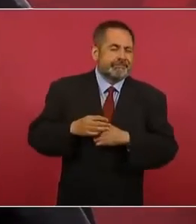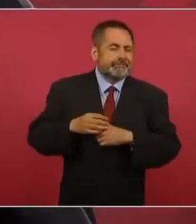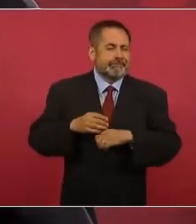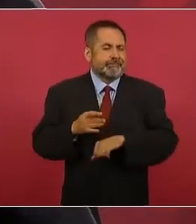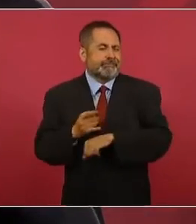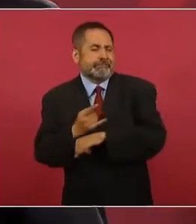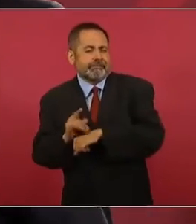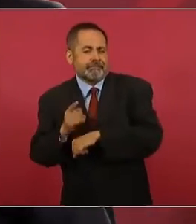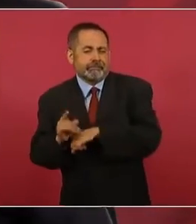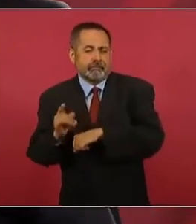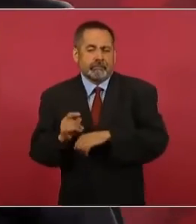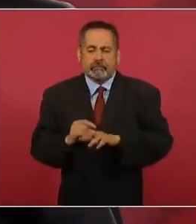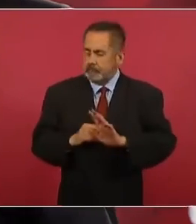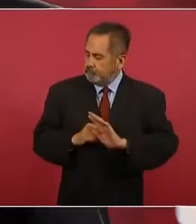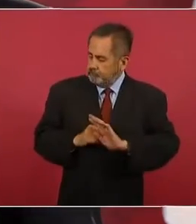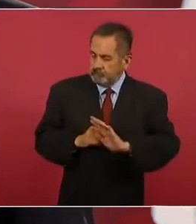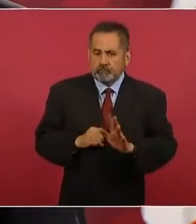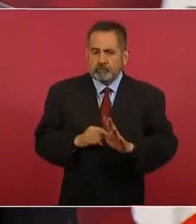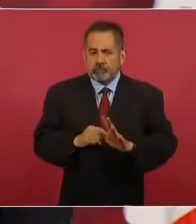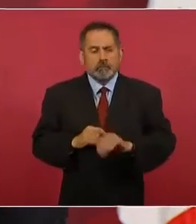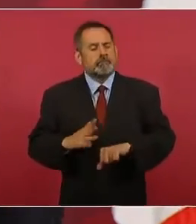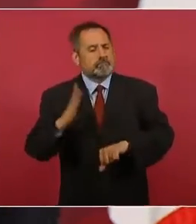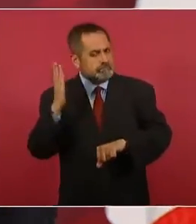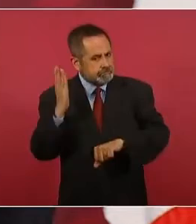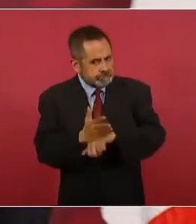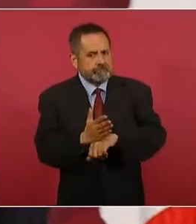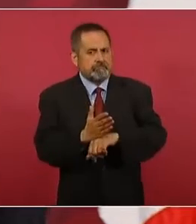y va a haber impunidad.